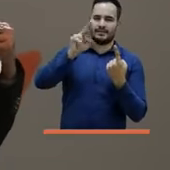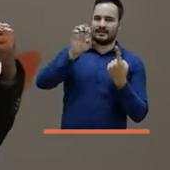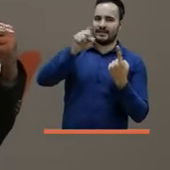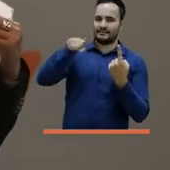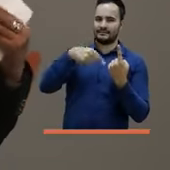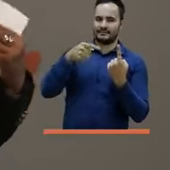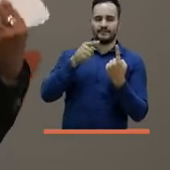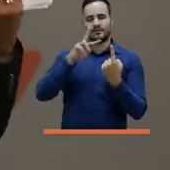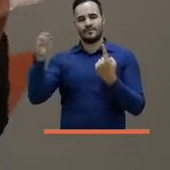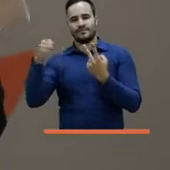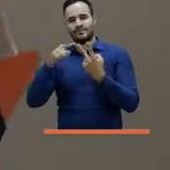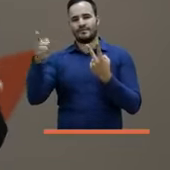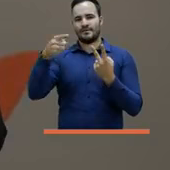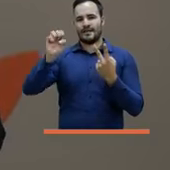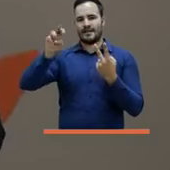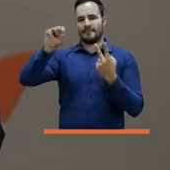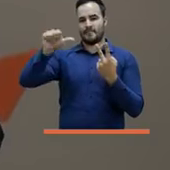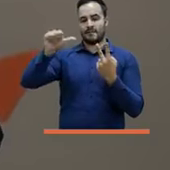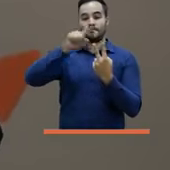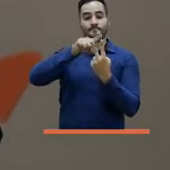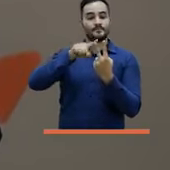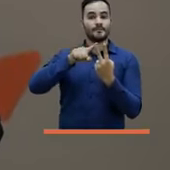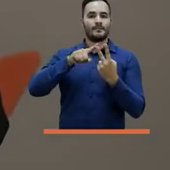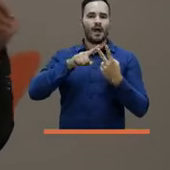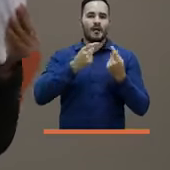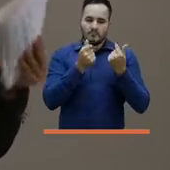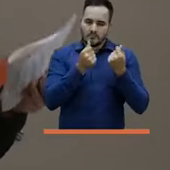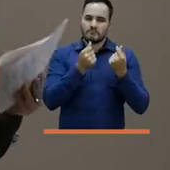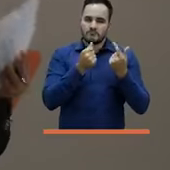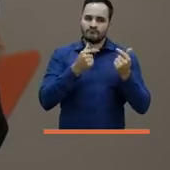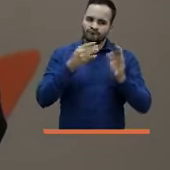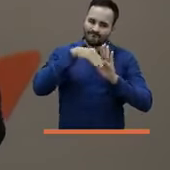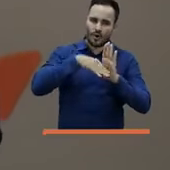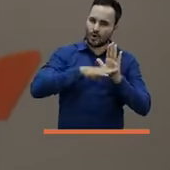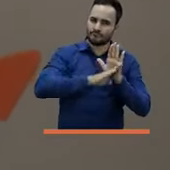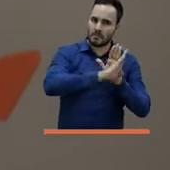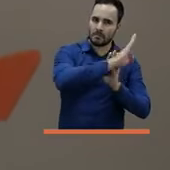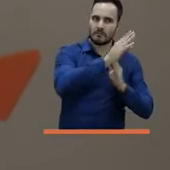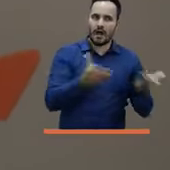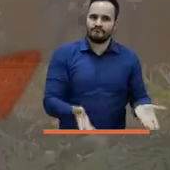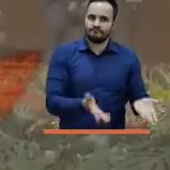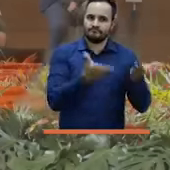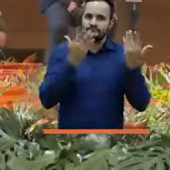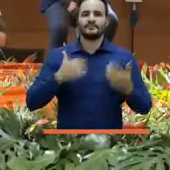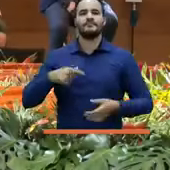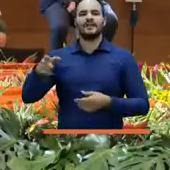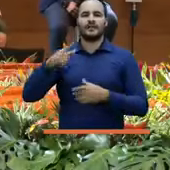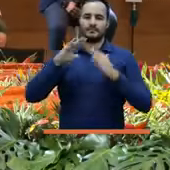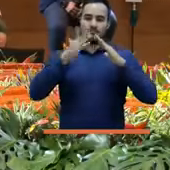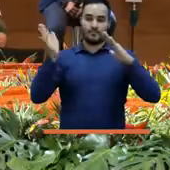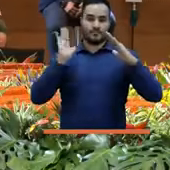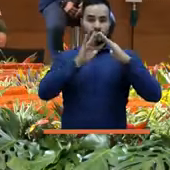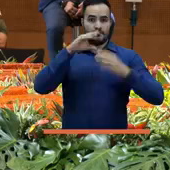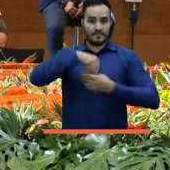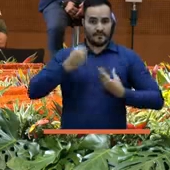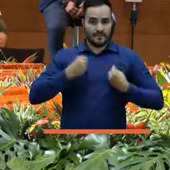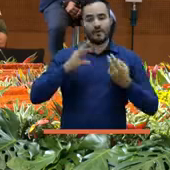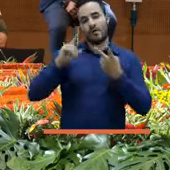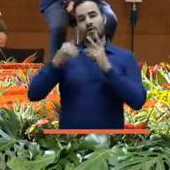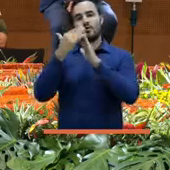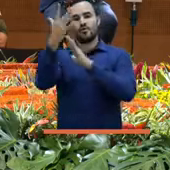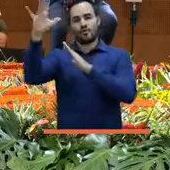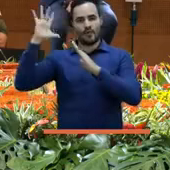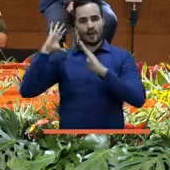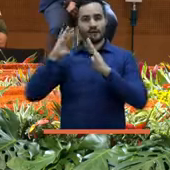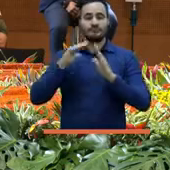pensados en clave de reactivación económica para mujeres de área rural y de área urbana y nosotros estamos acompañando